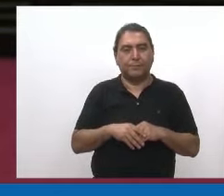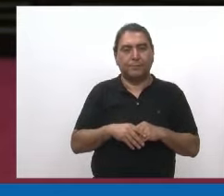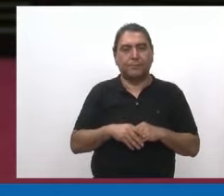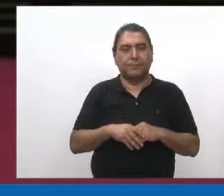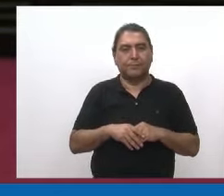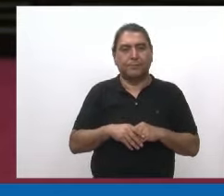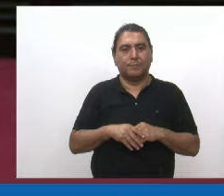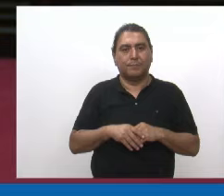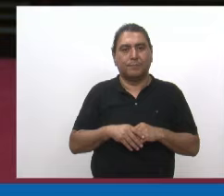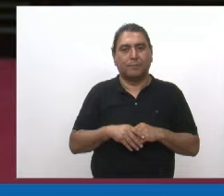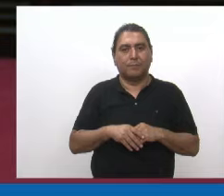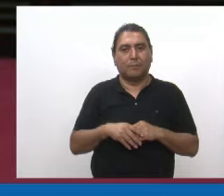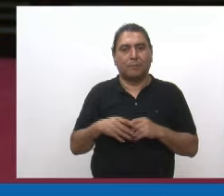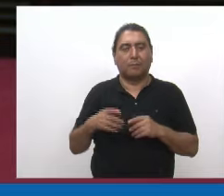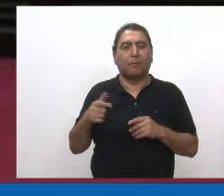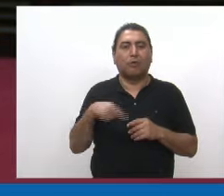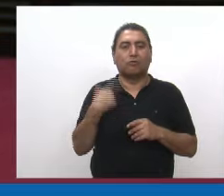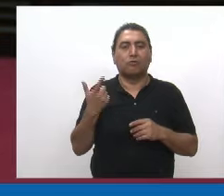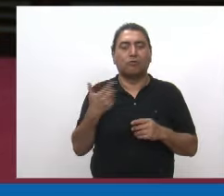Nos dejaron un país destruido,